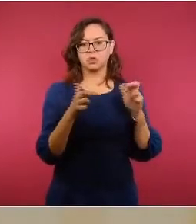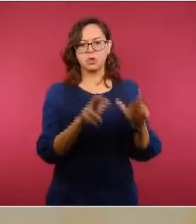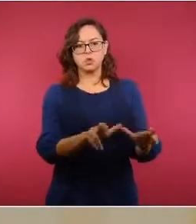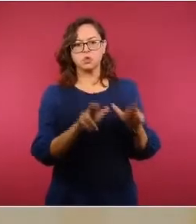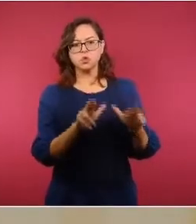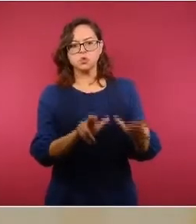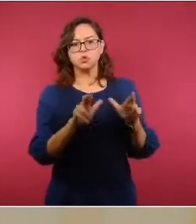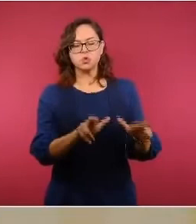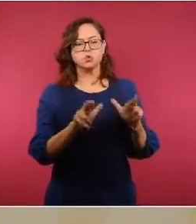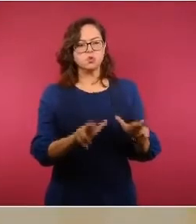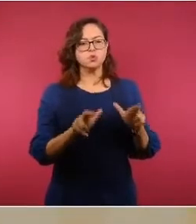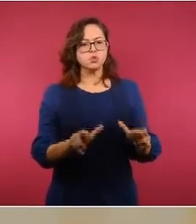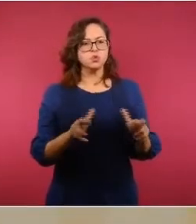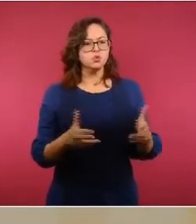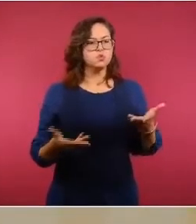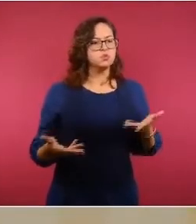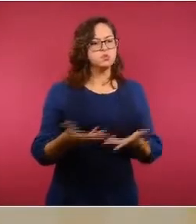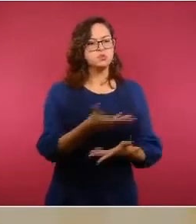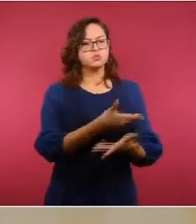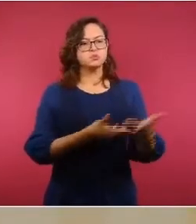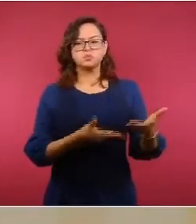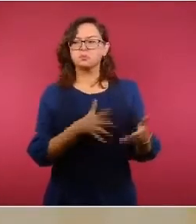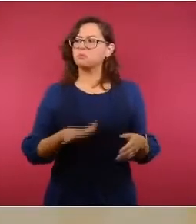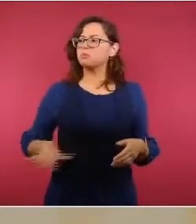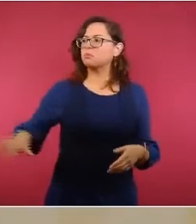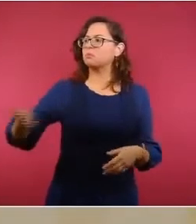con un pueblo pobre.